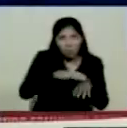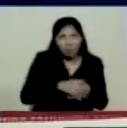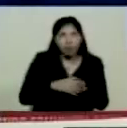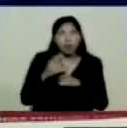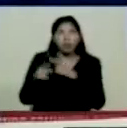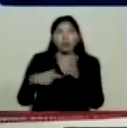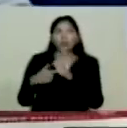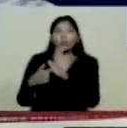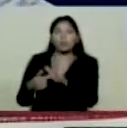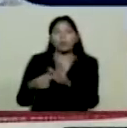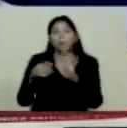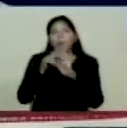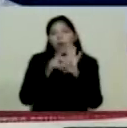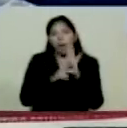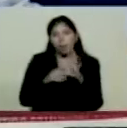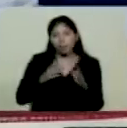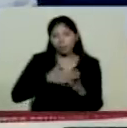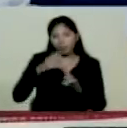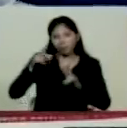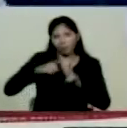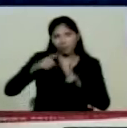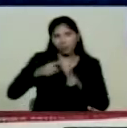la política en el diván.